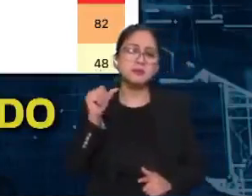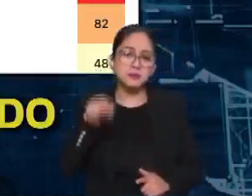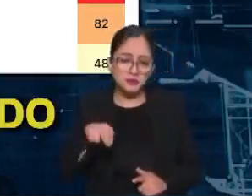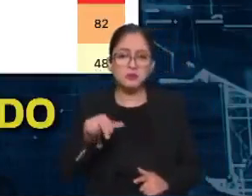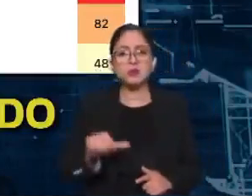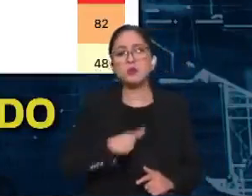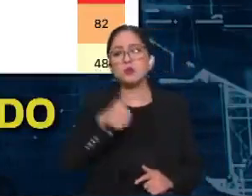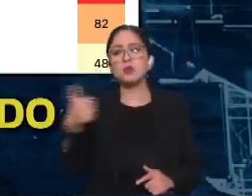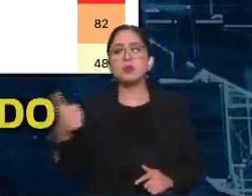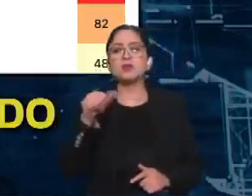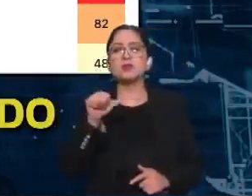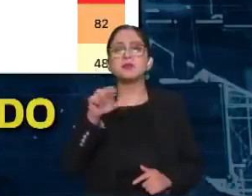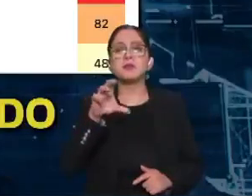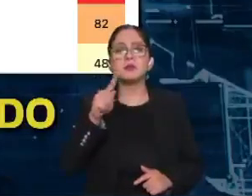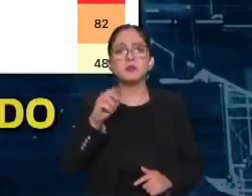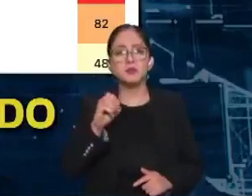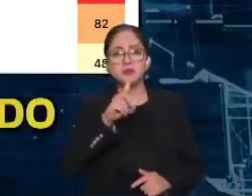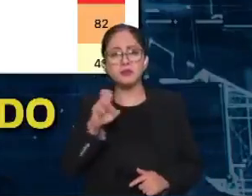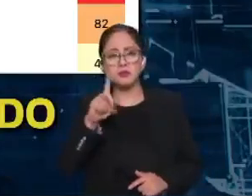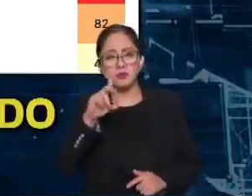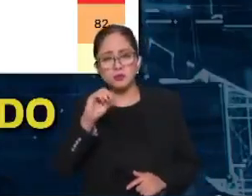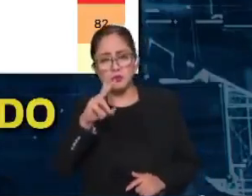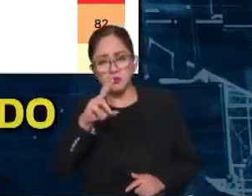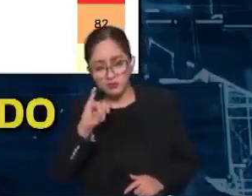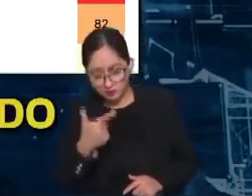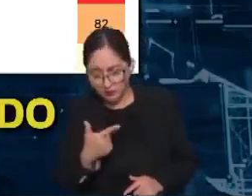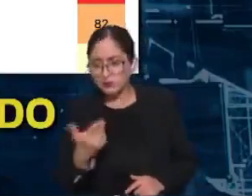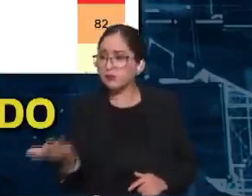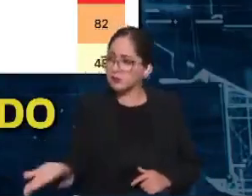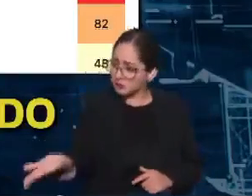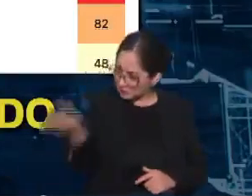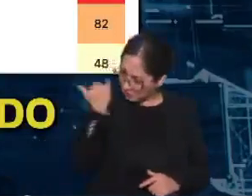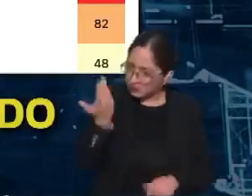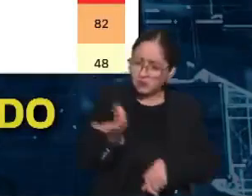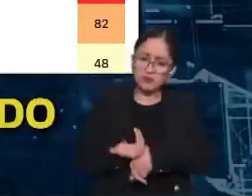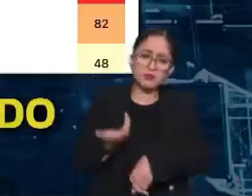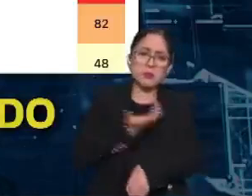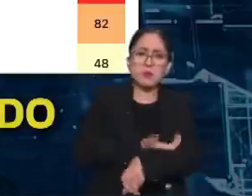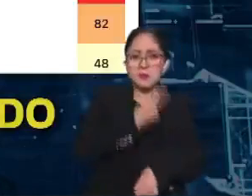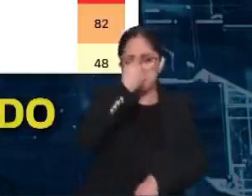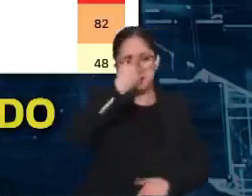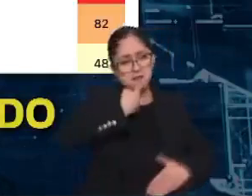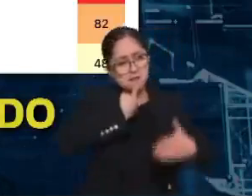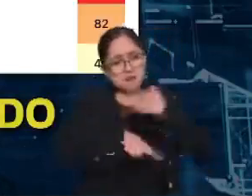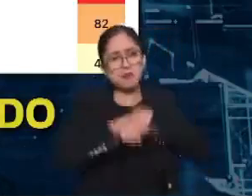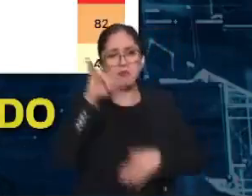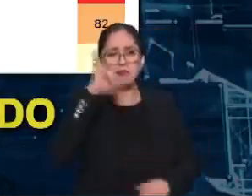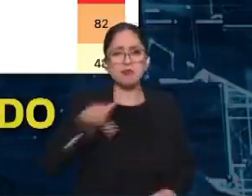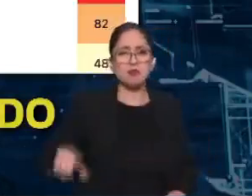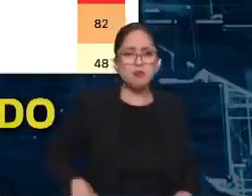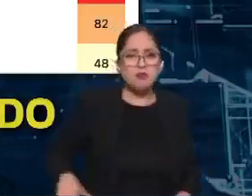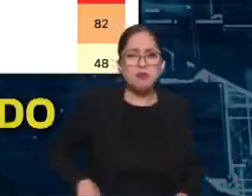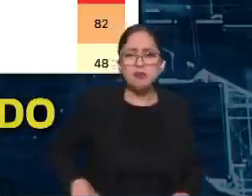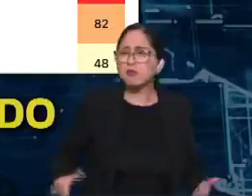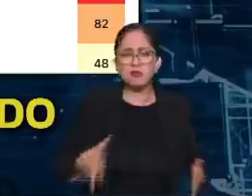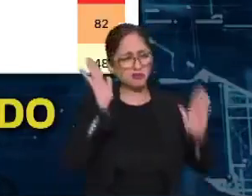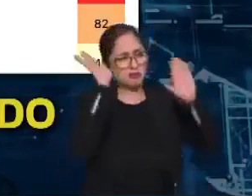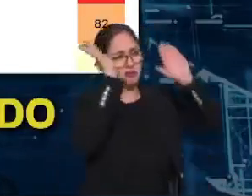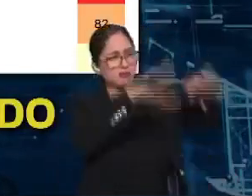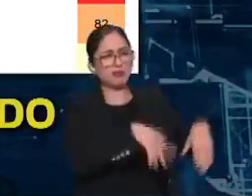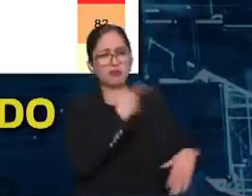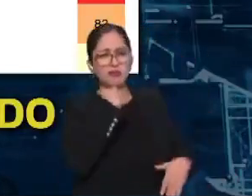de Doring, ¿no? Cuando va y le dice a la señora, véngase a denunciar con la jefa de gobierno. Pero cuando la señora le dice, no me importa, quiero buscar a mi